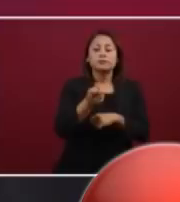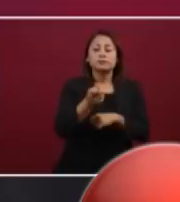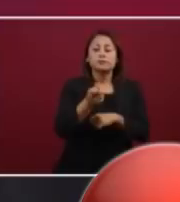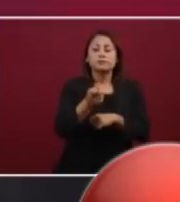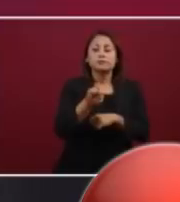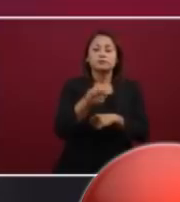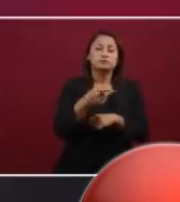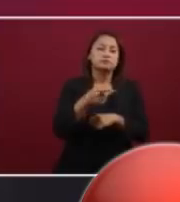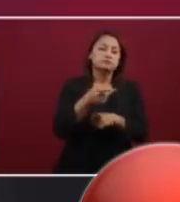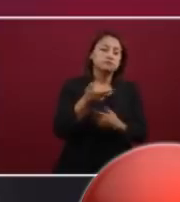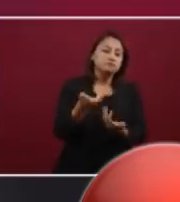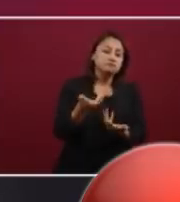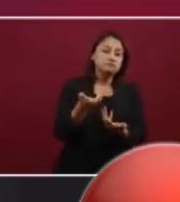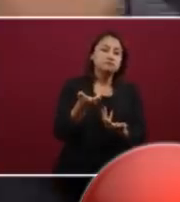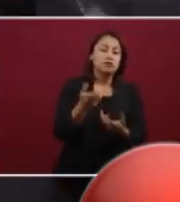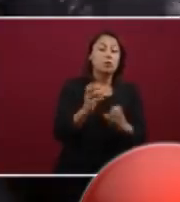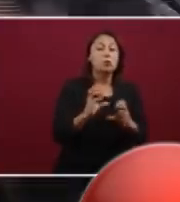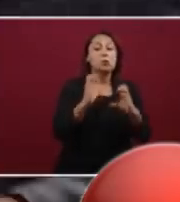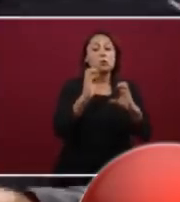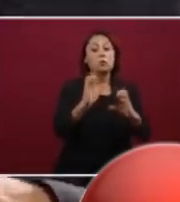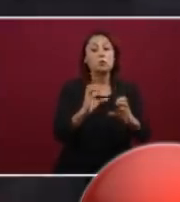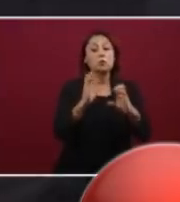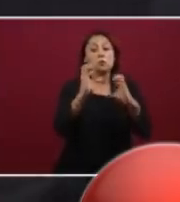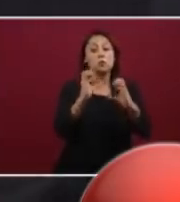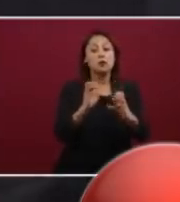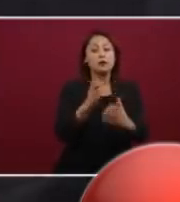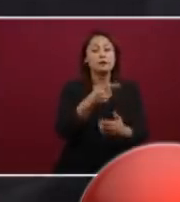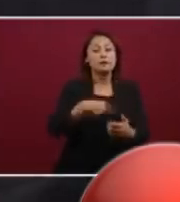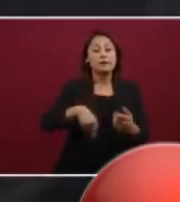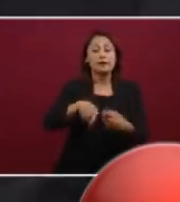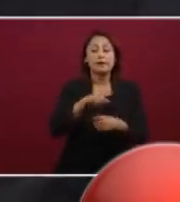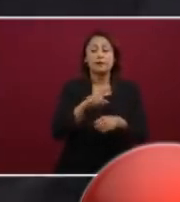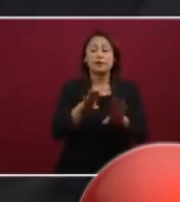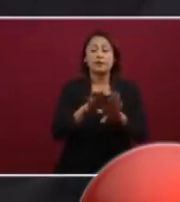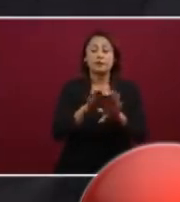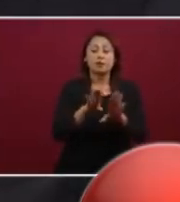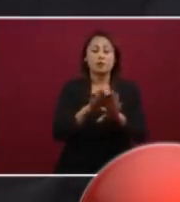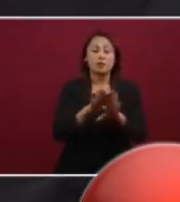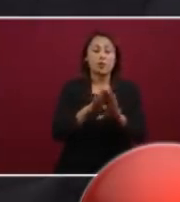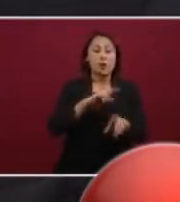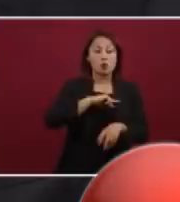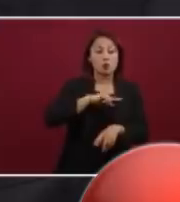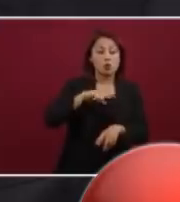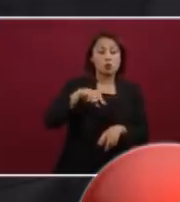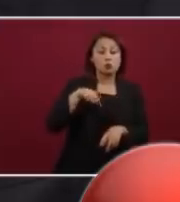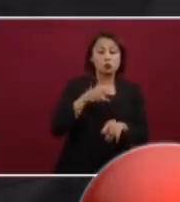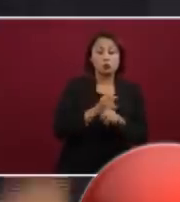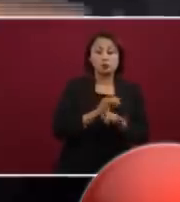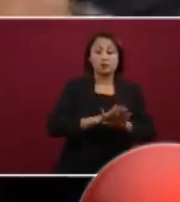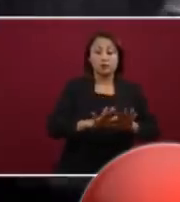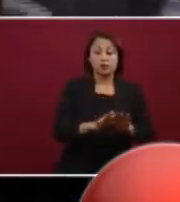que se pensara que era una respuesta nuestra